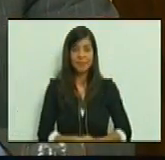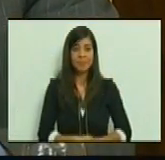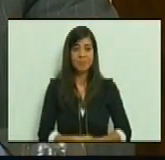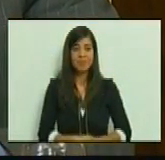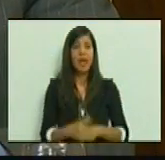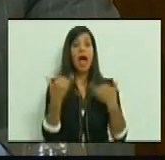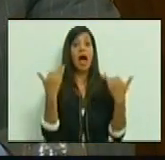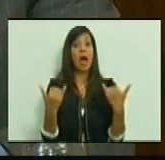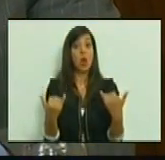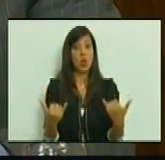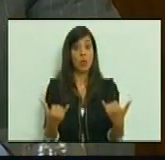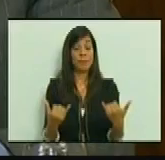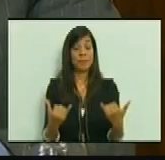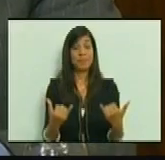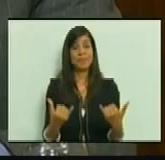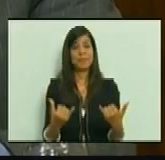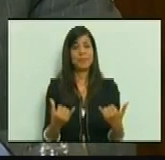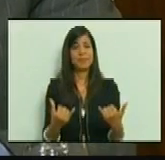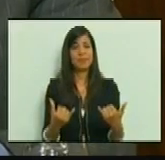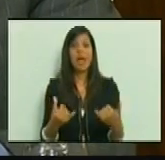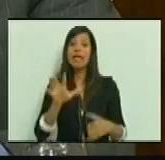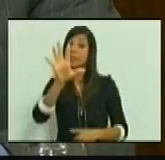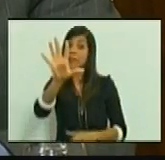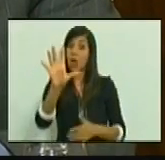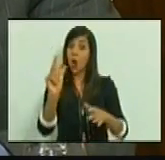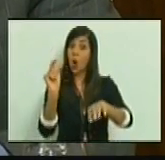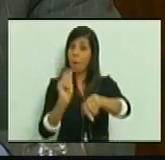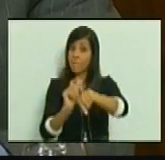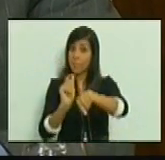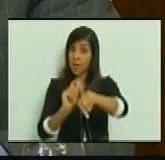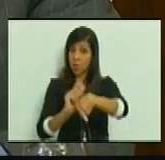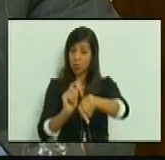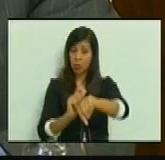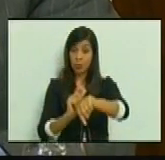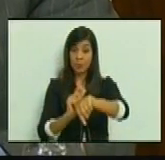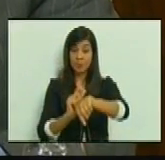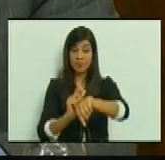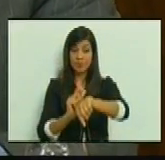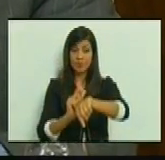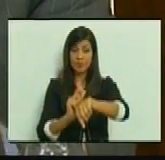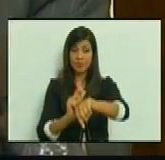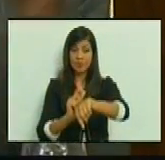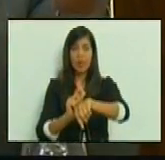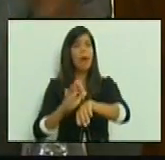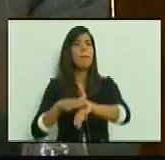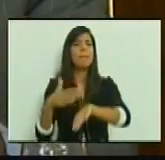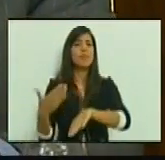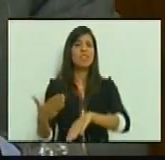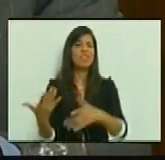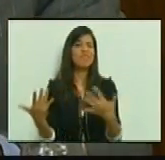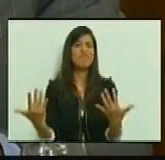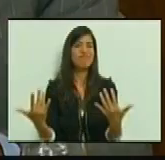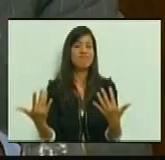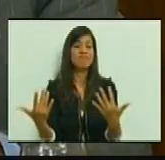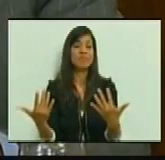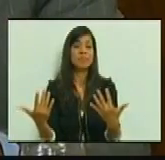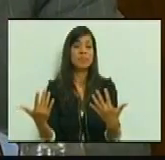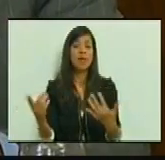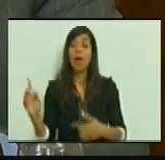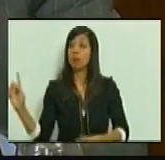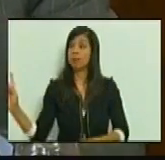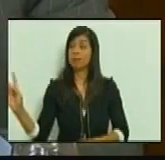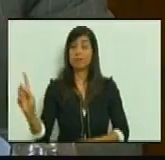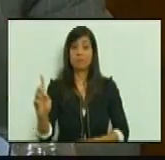Vamos a dar unos 5 minutos, porque tenemos la presencia en el